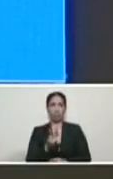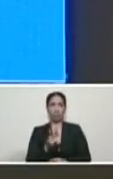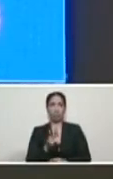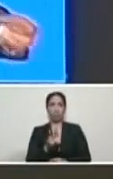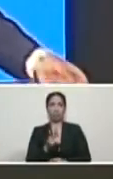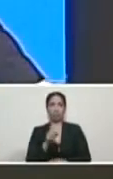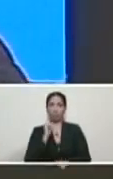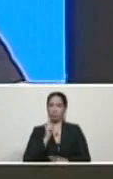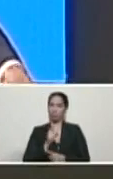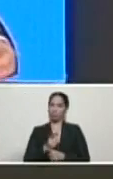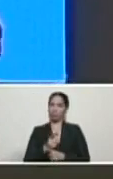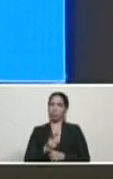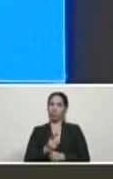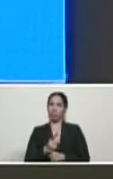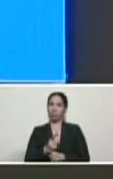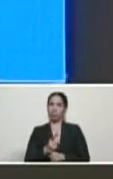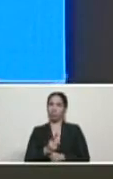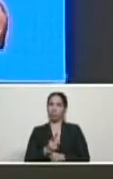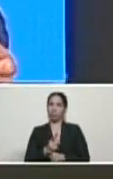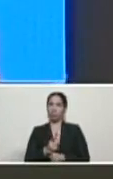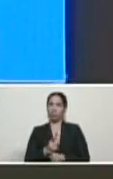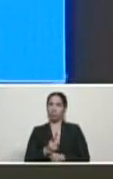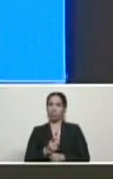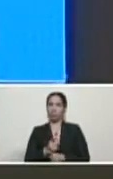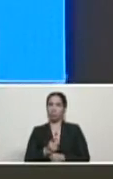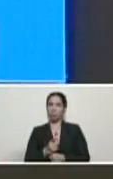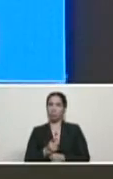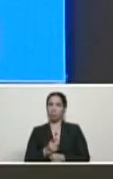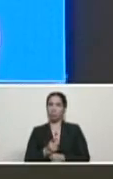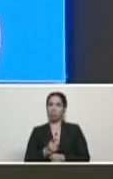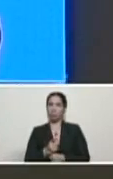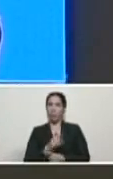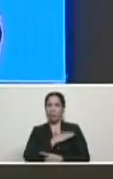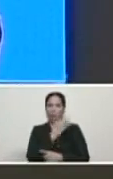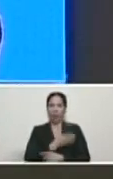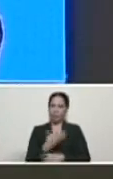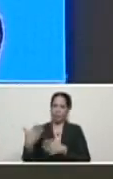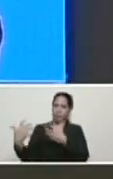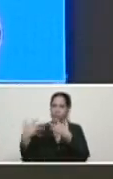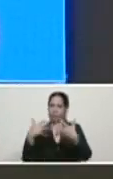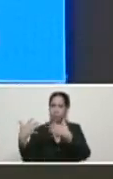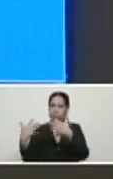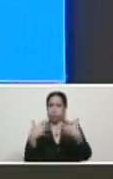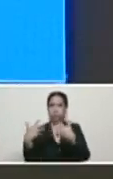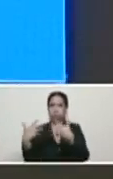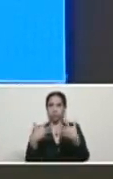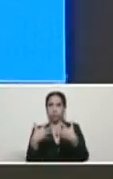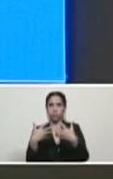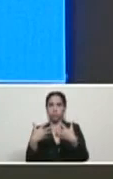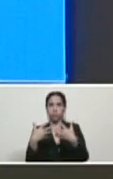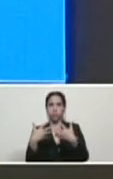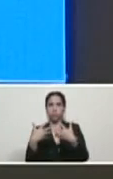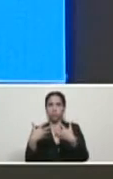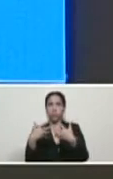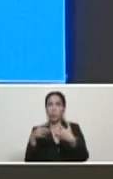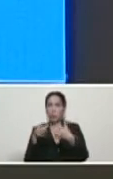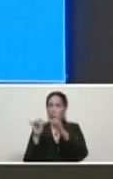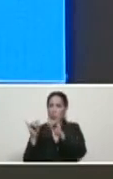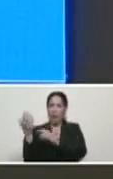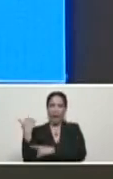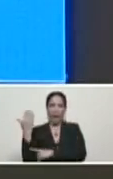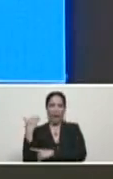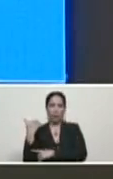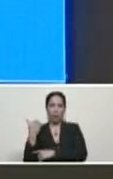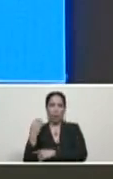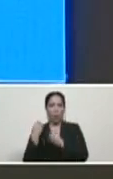disolverse entre las confusiones y las fuerzas que en aquel momento se disputaban el